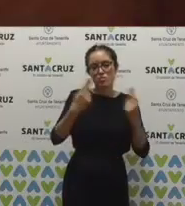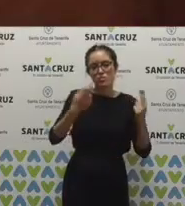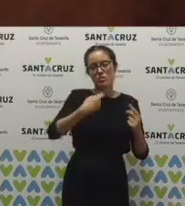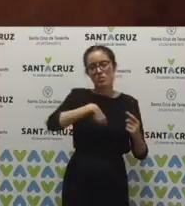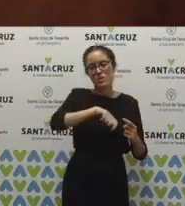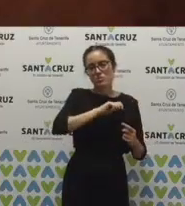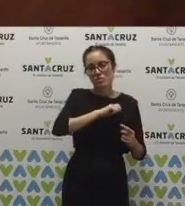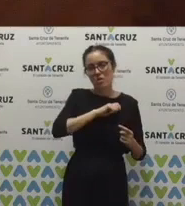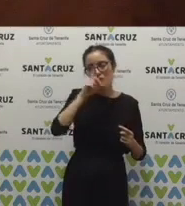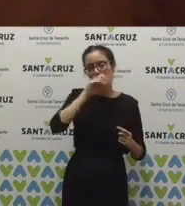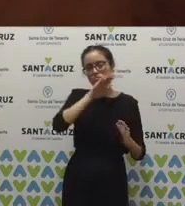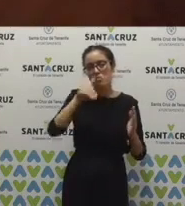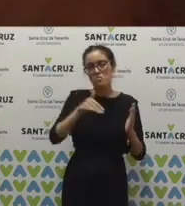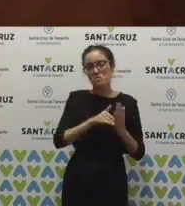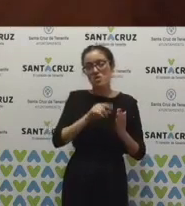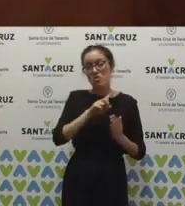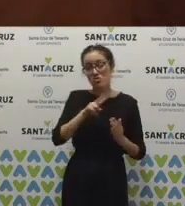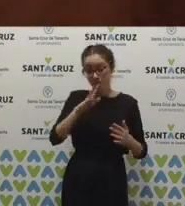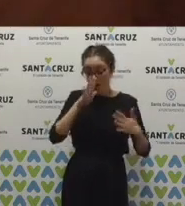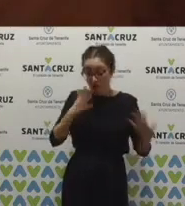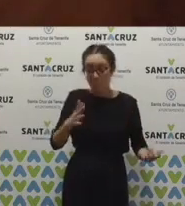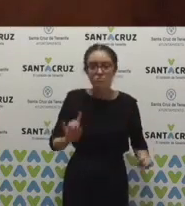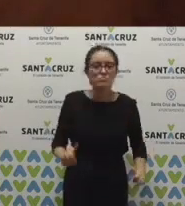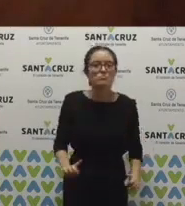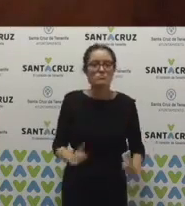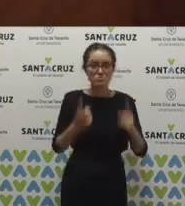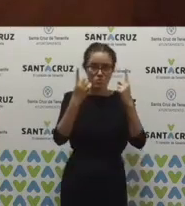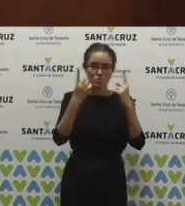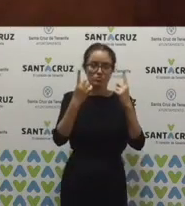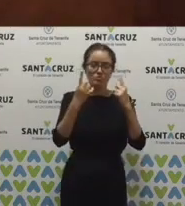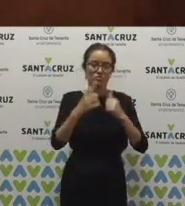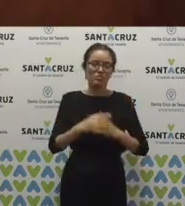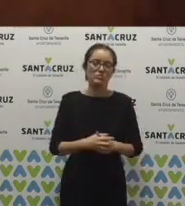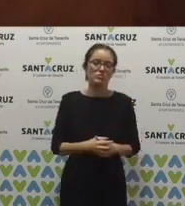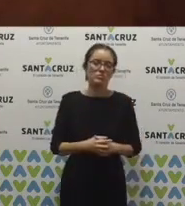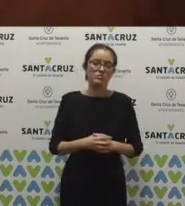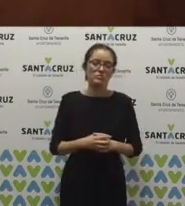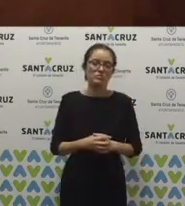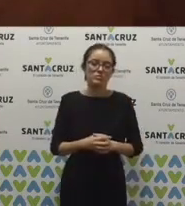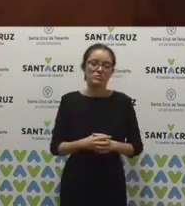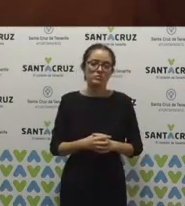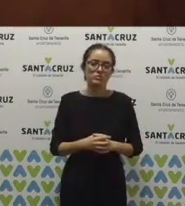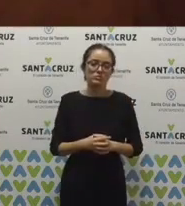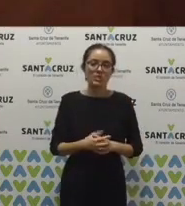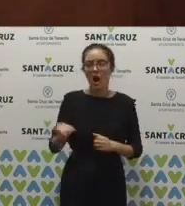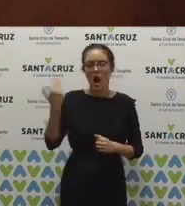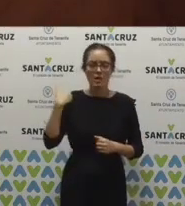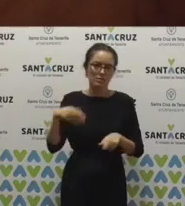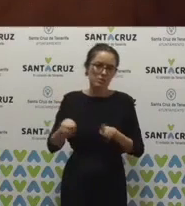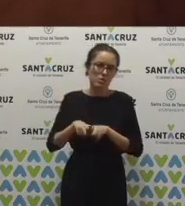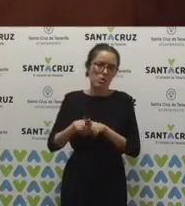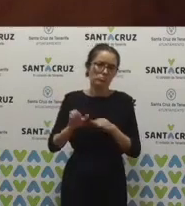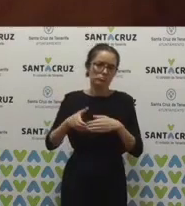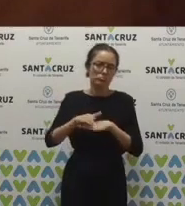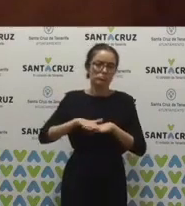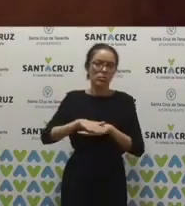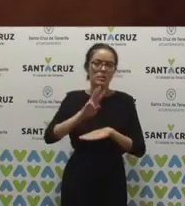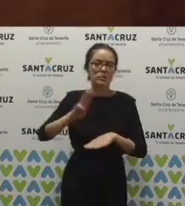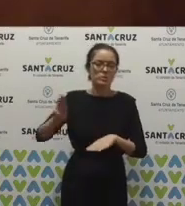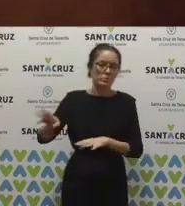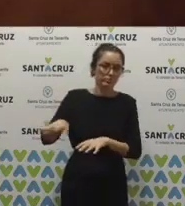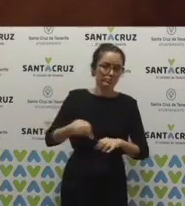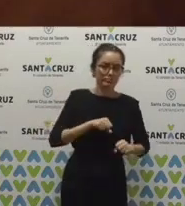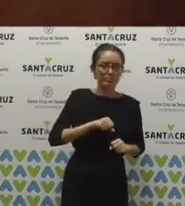2012 temporada o época de gobierno del partido popular por ello hacemos una propuesta de moción